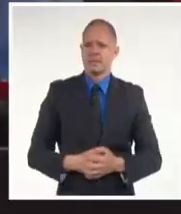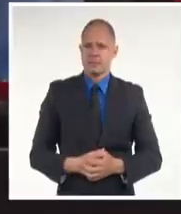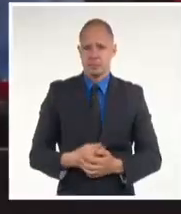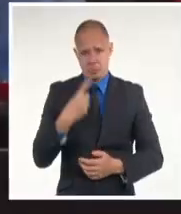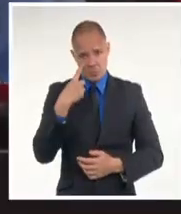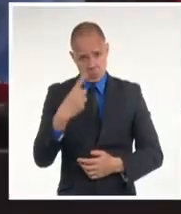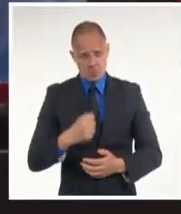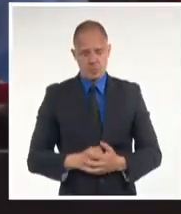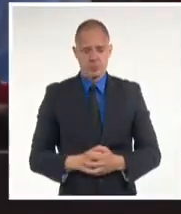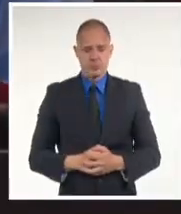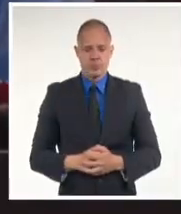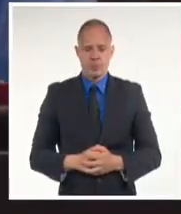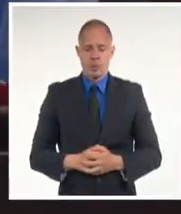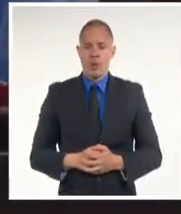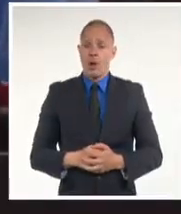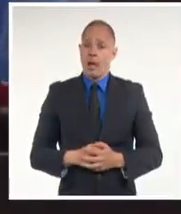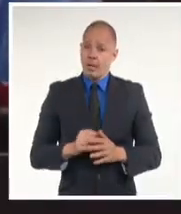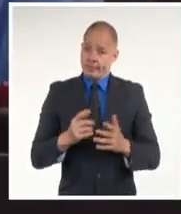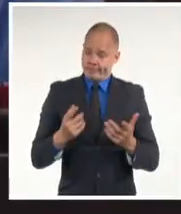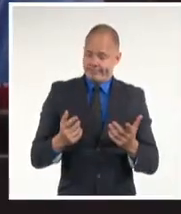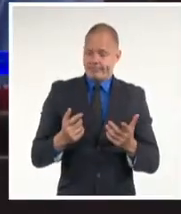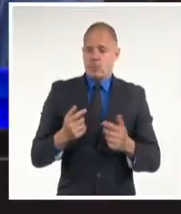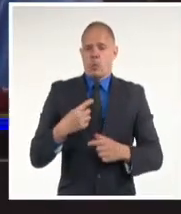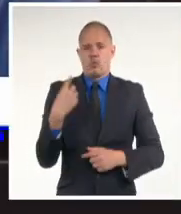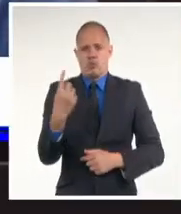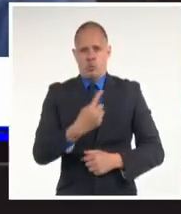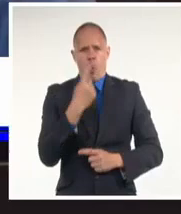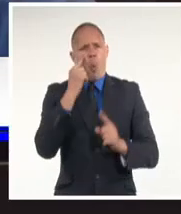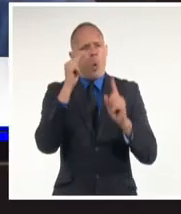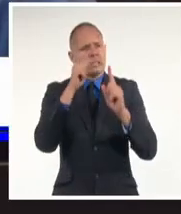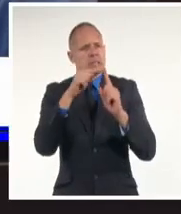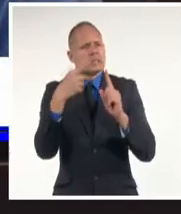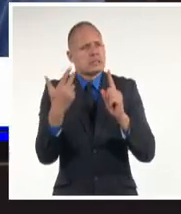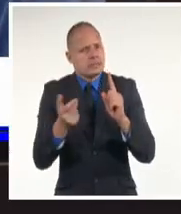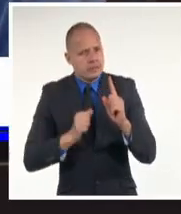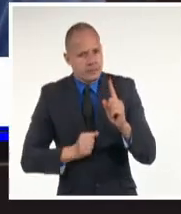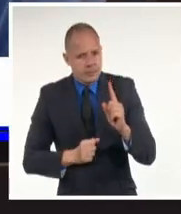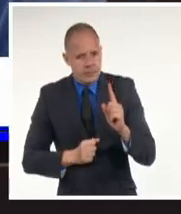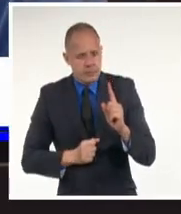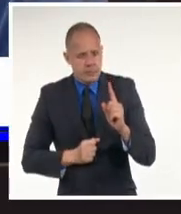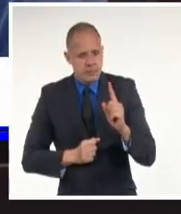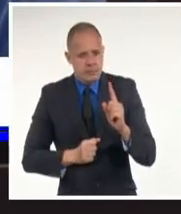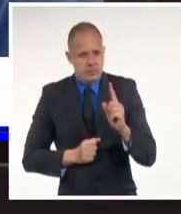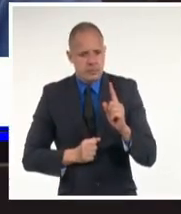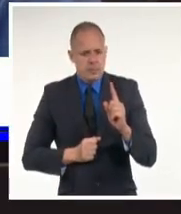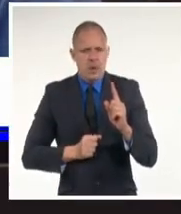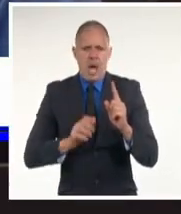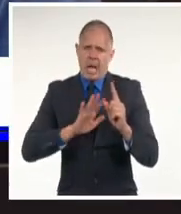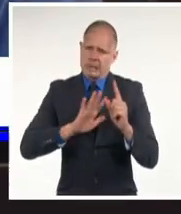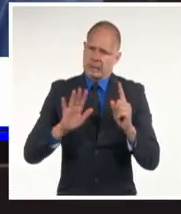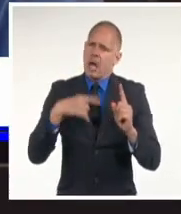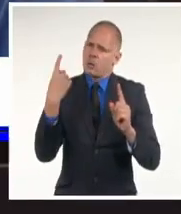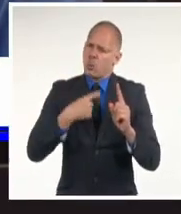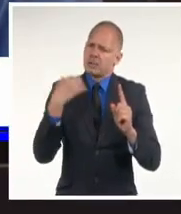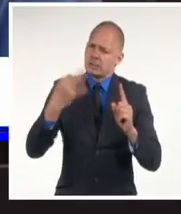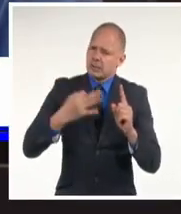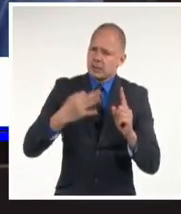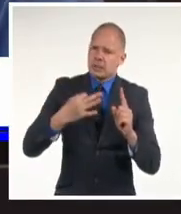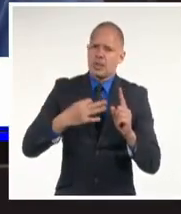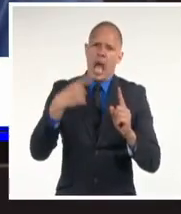Nuestros objetivos y lo más estratégico que ha tenido la revolución para resistir